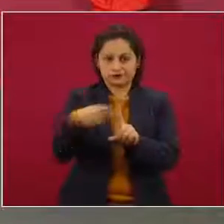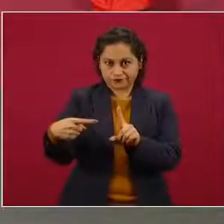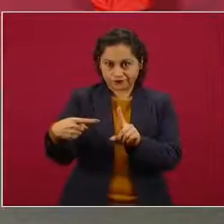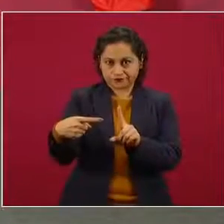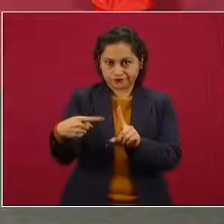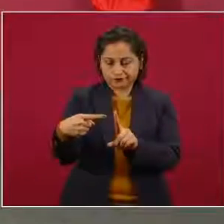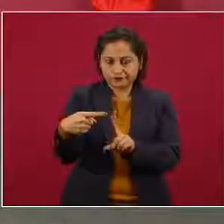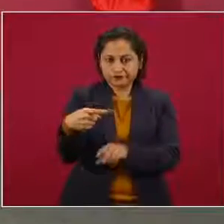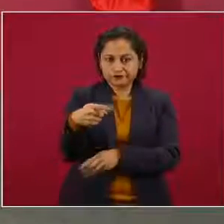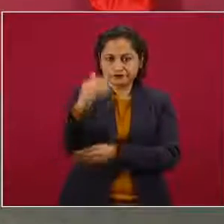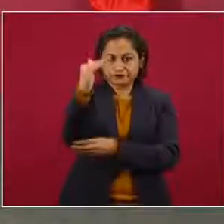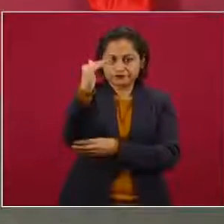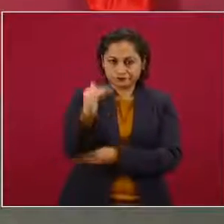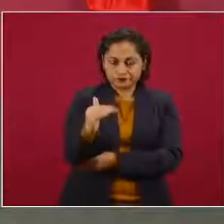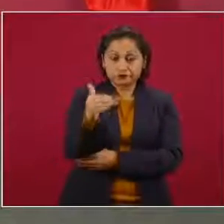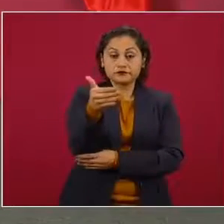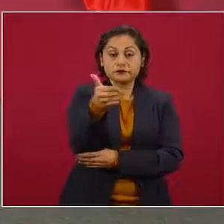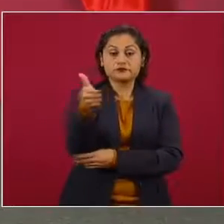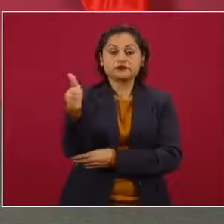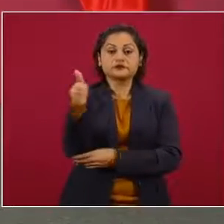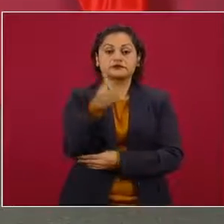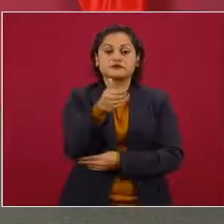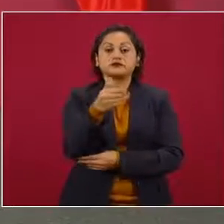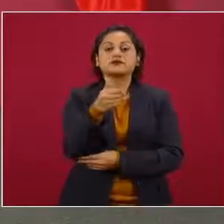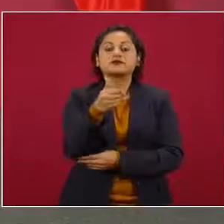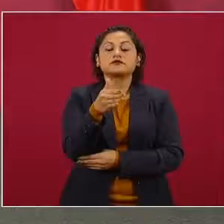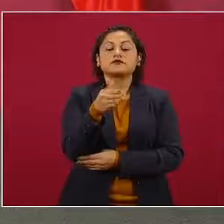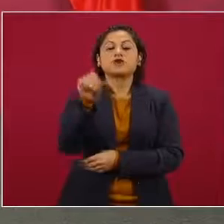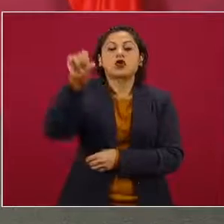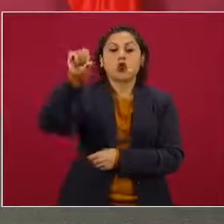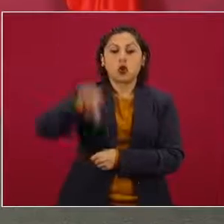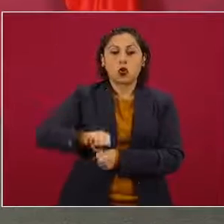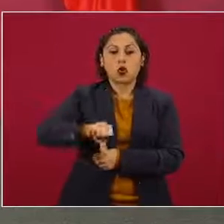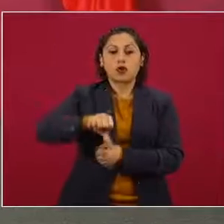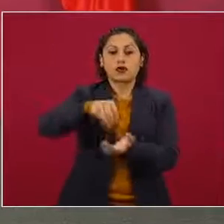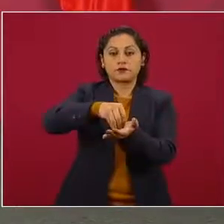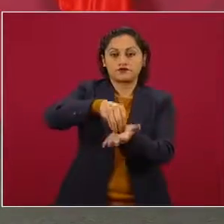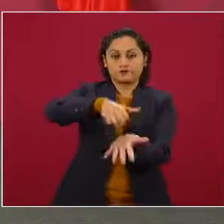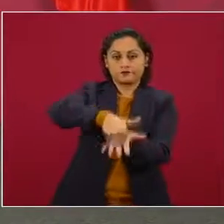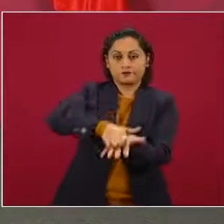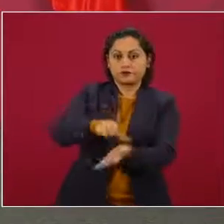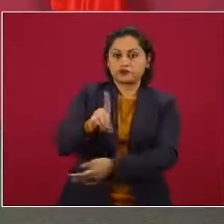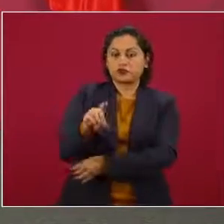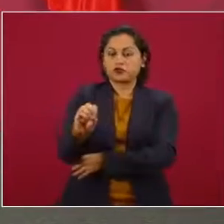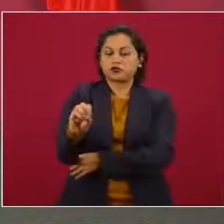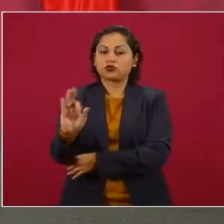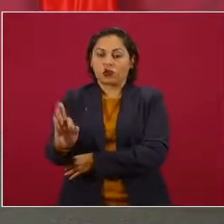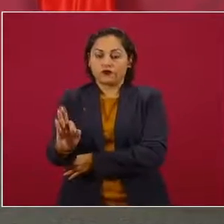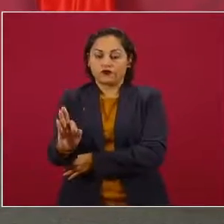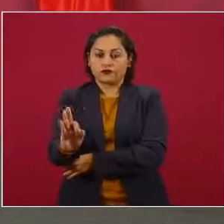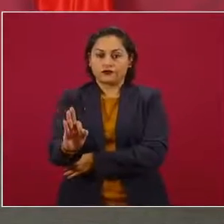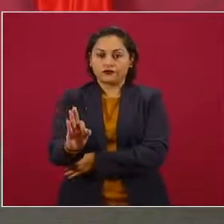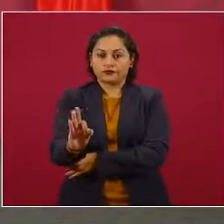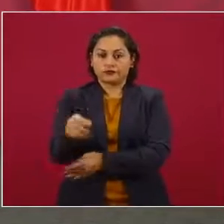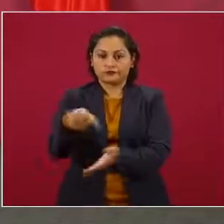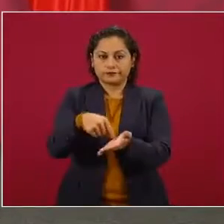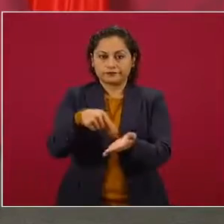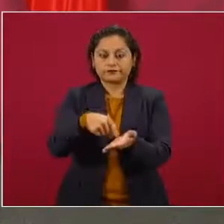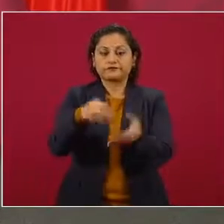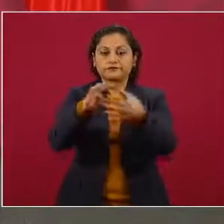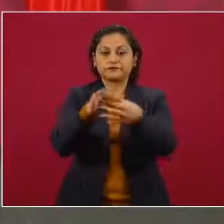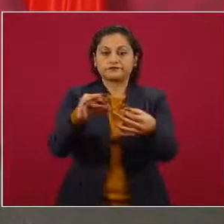Hoy ya se publica el decreto con ese